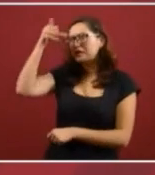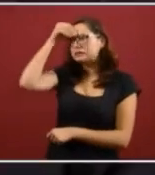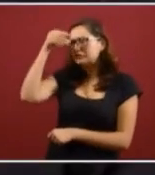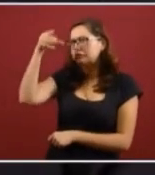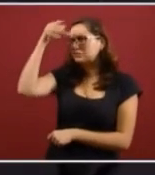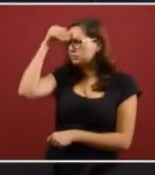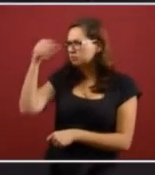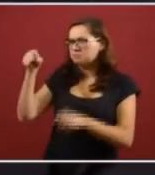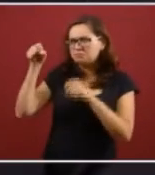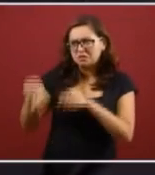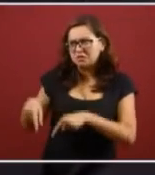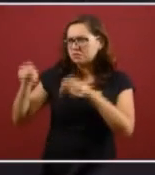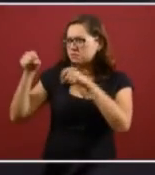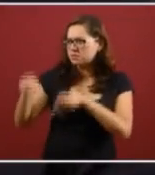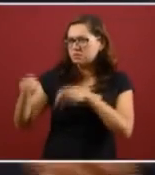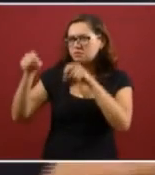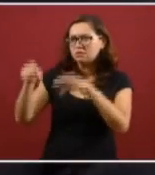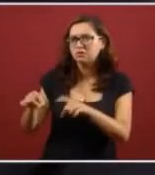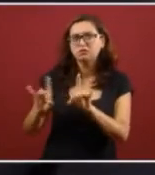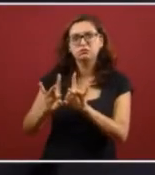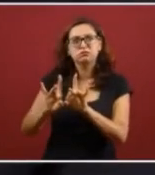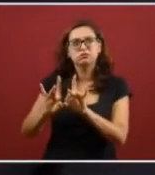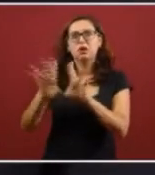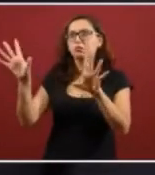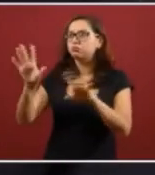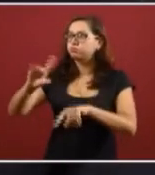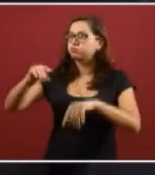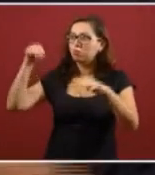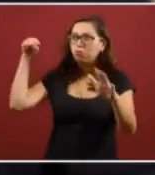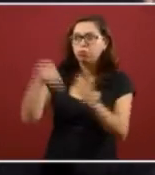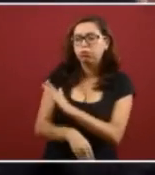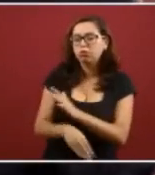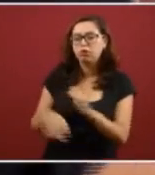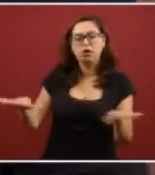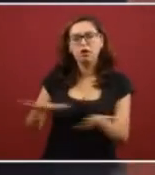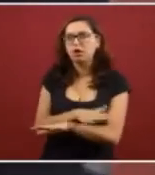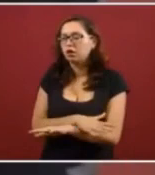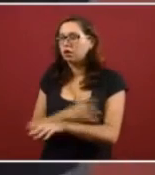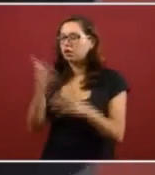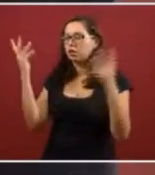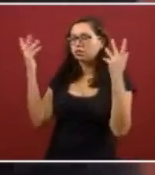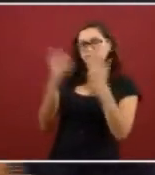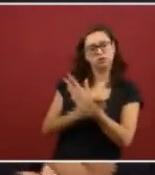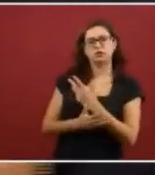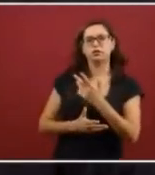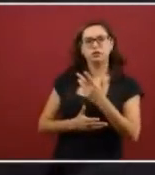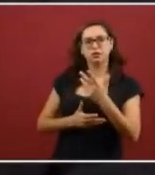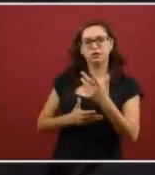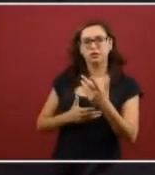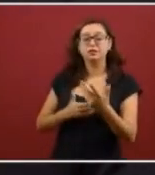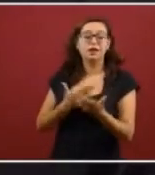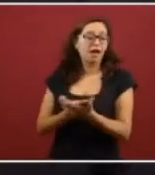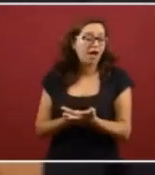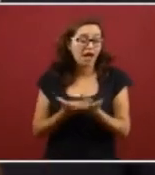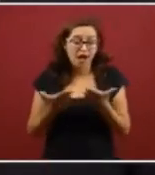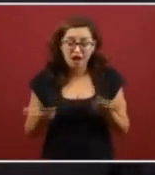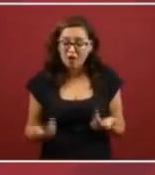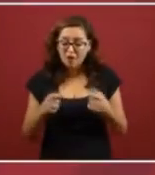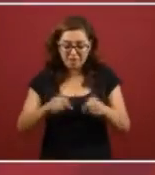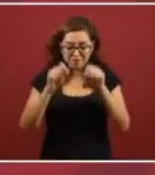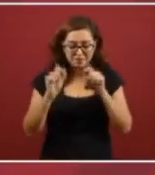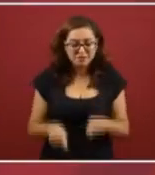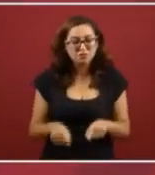those ideas. Pues es lo mismo. It's the same thing. Ya it no vamos a seguir it's not con la